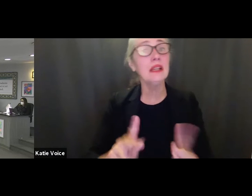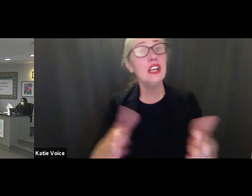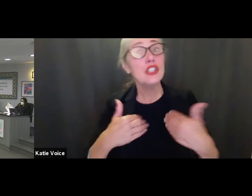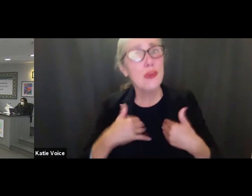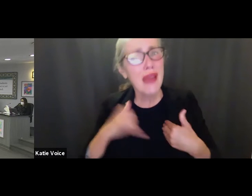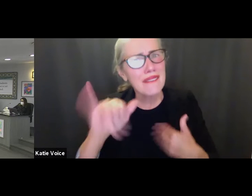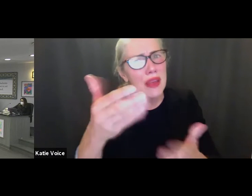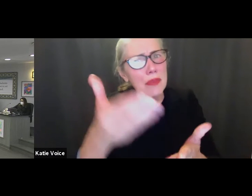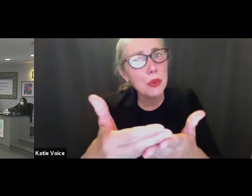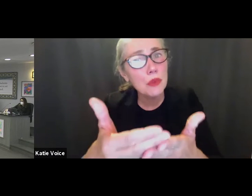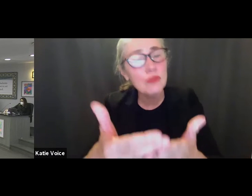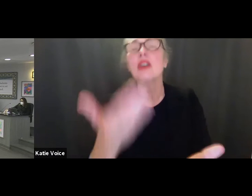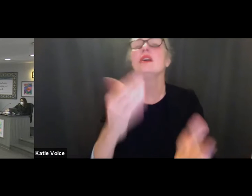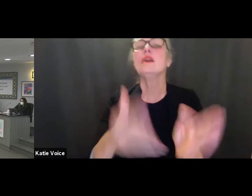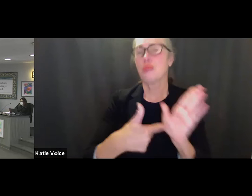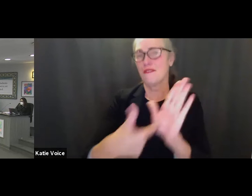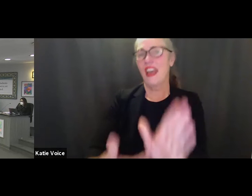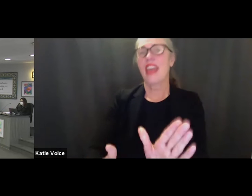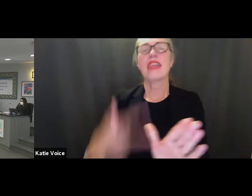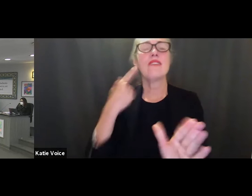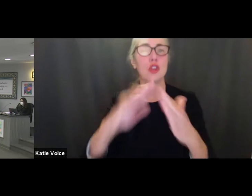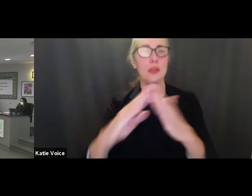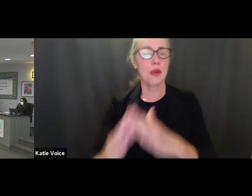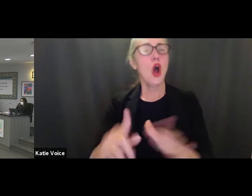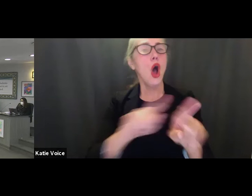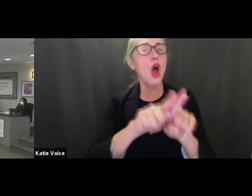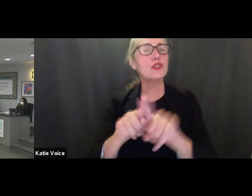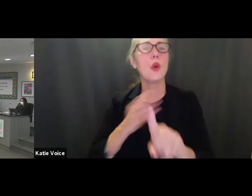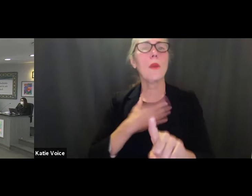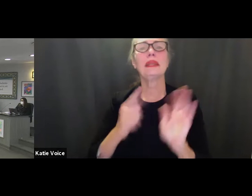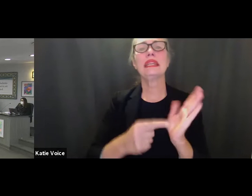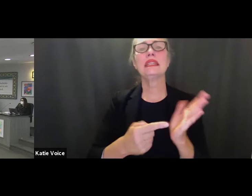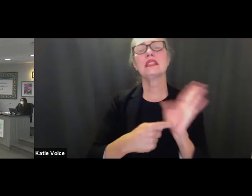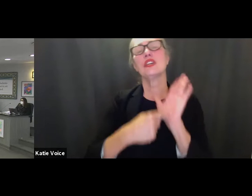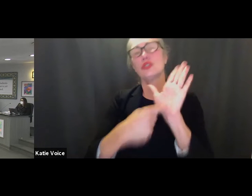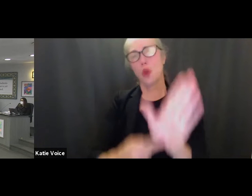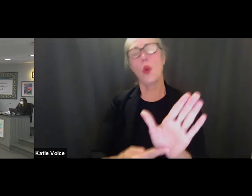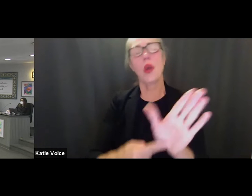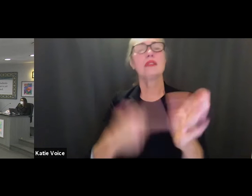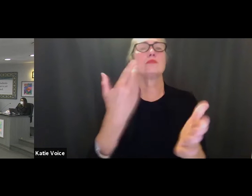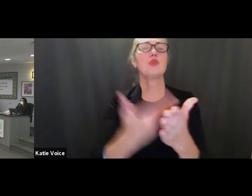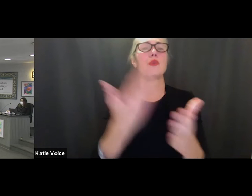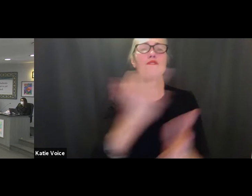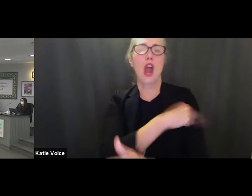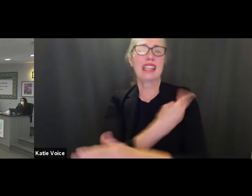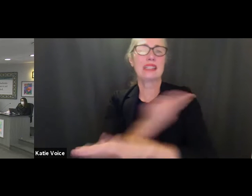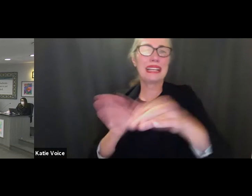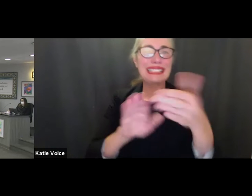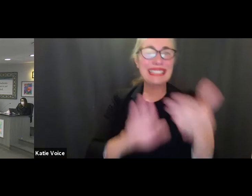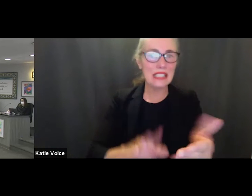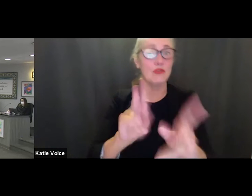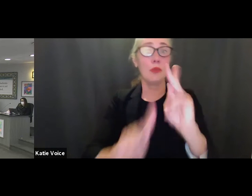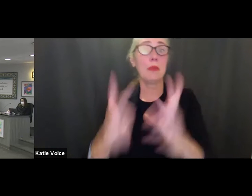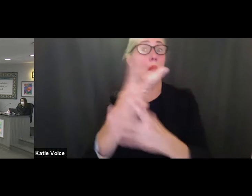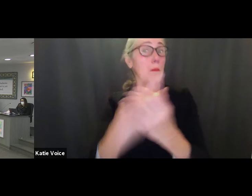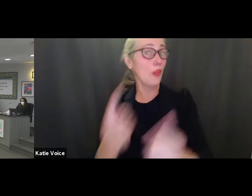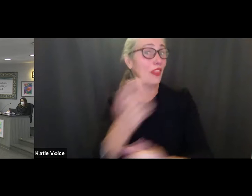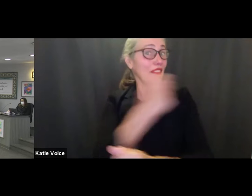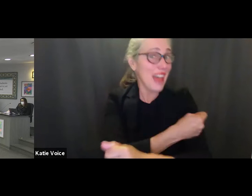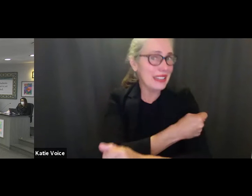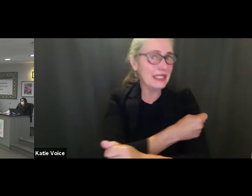la comunidad? Por favor, denos esa información. Y también, si pueden reportar las muertes de los vacunados y no